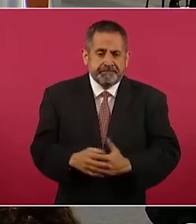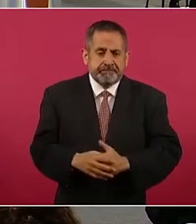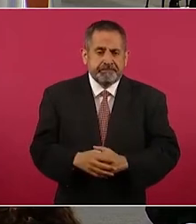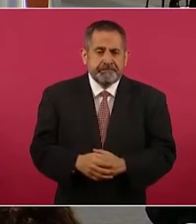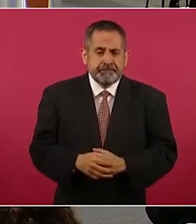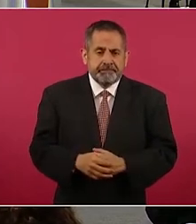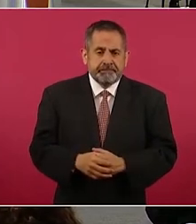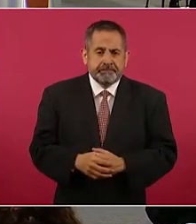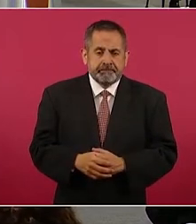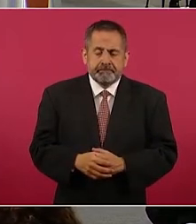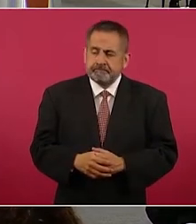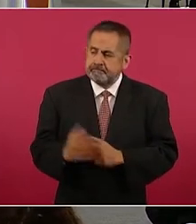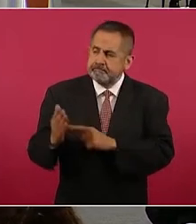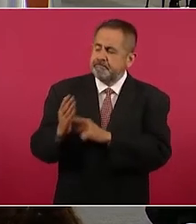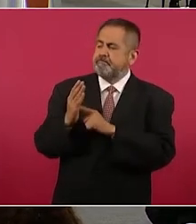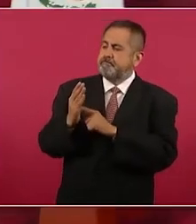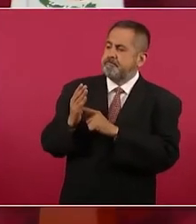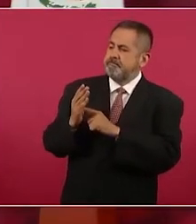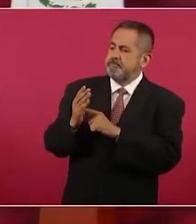nos deja su ejemplo